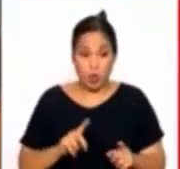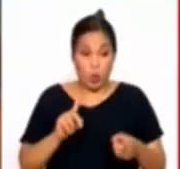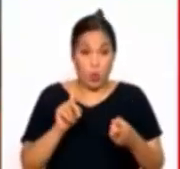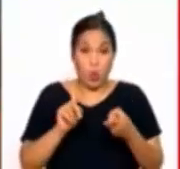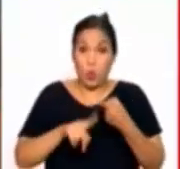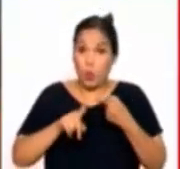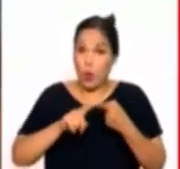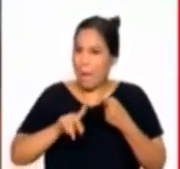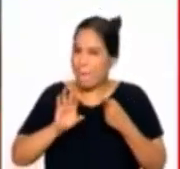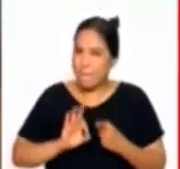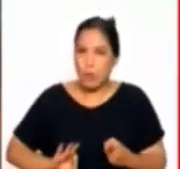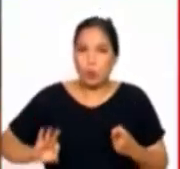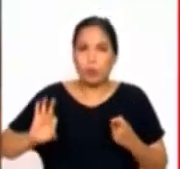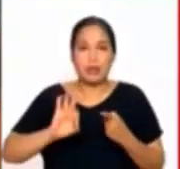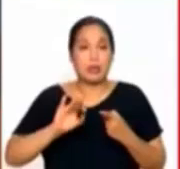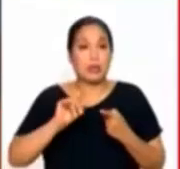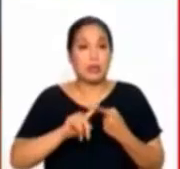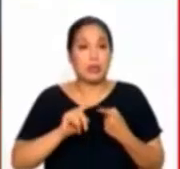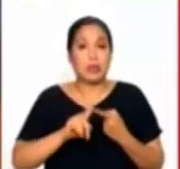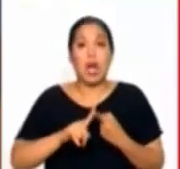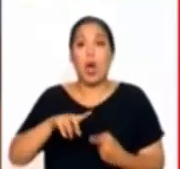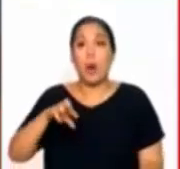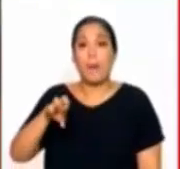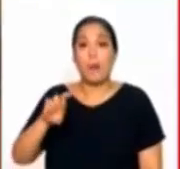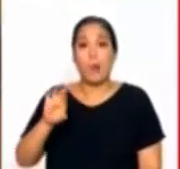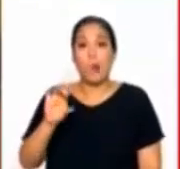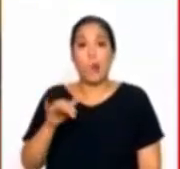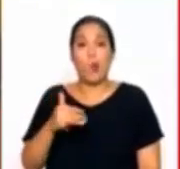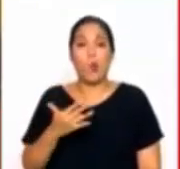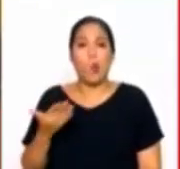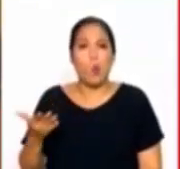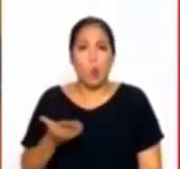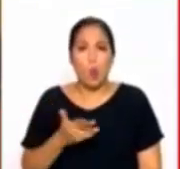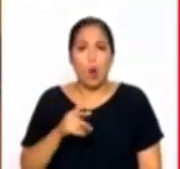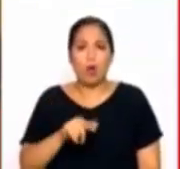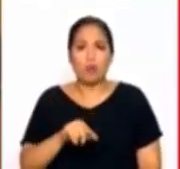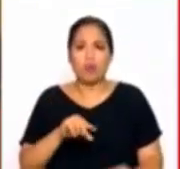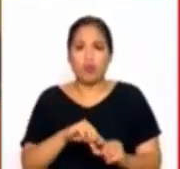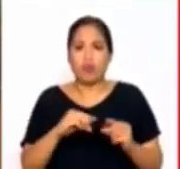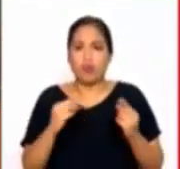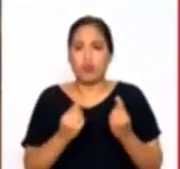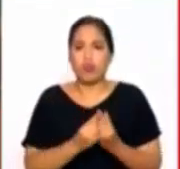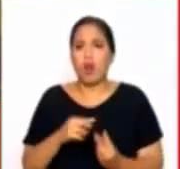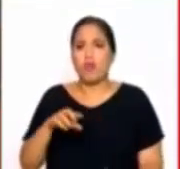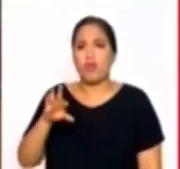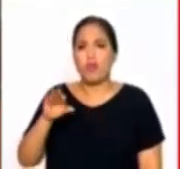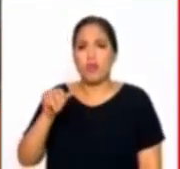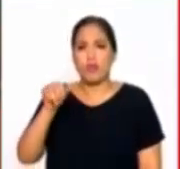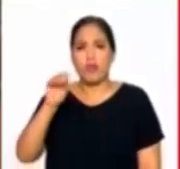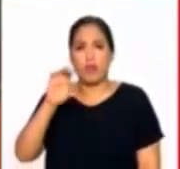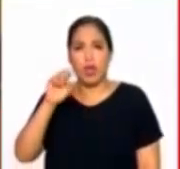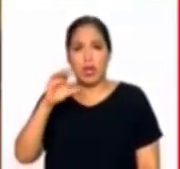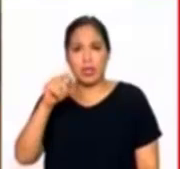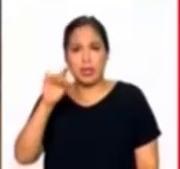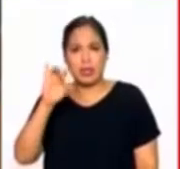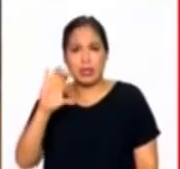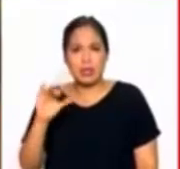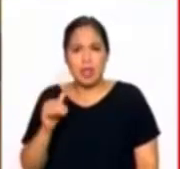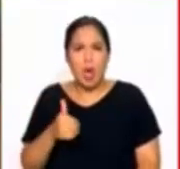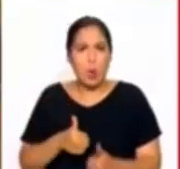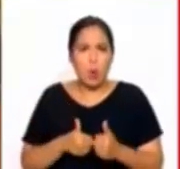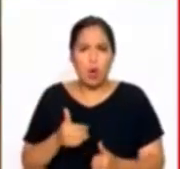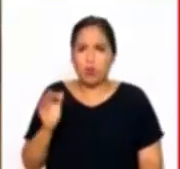los casos emblemáticos del Estado peruano. Asimismo, indicó que el TC resolvió el conflicto